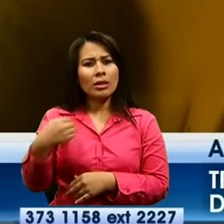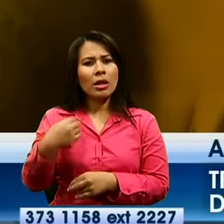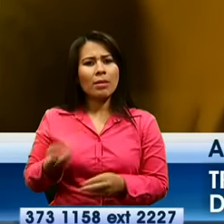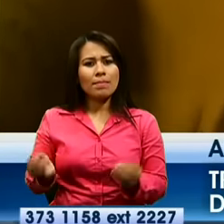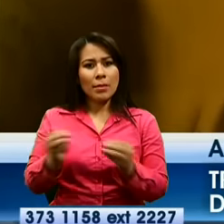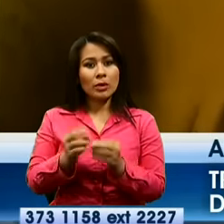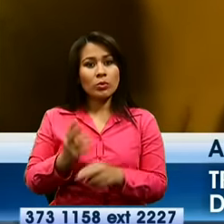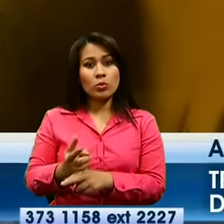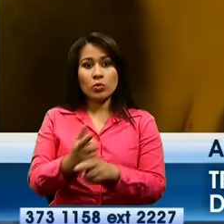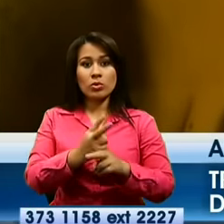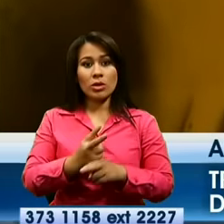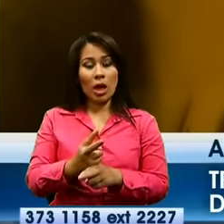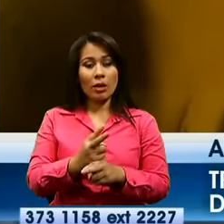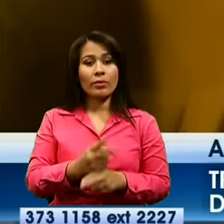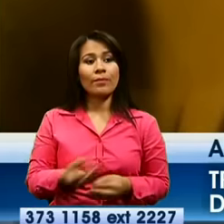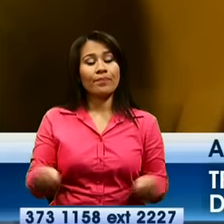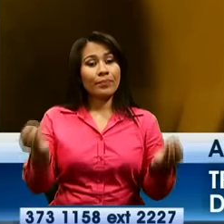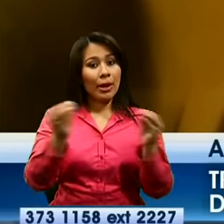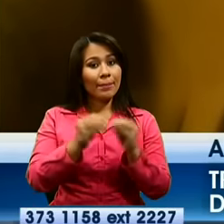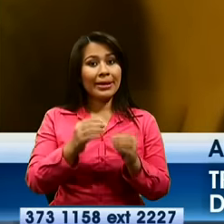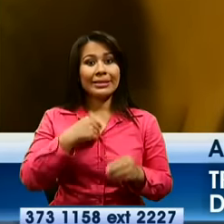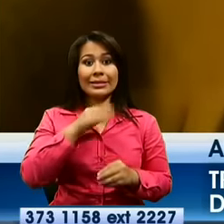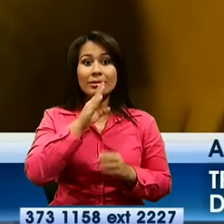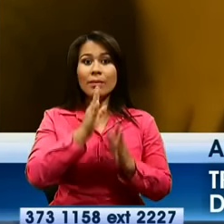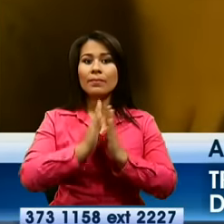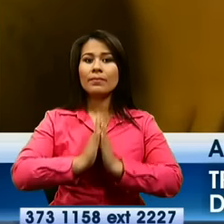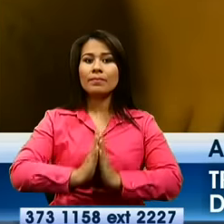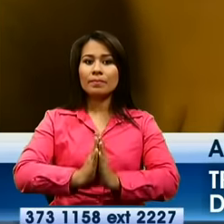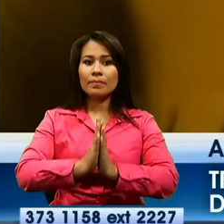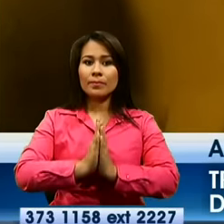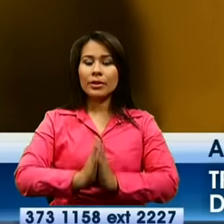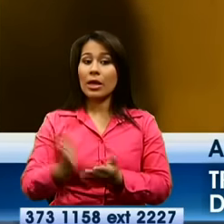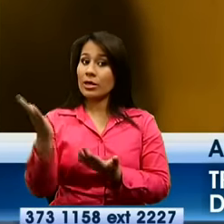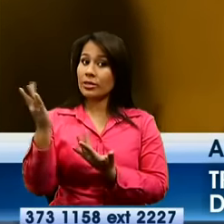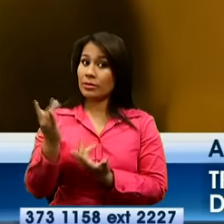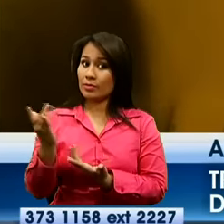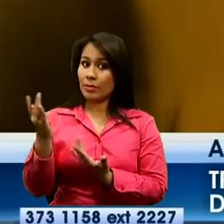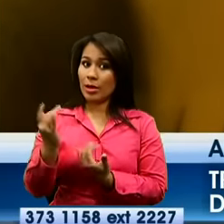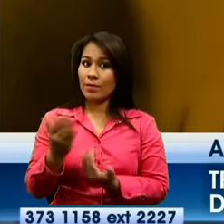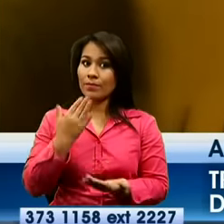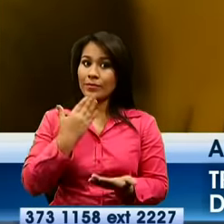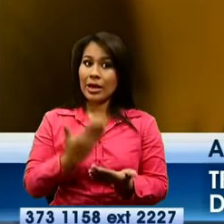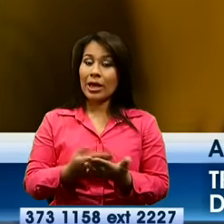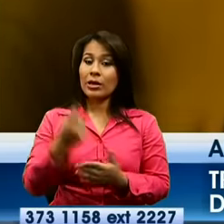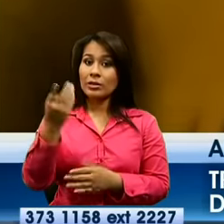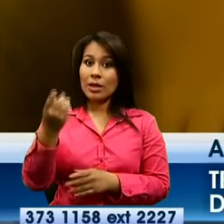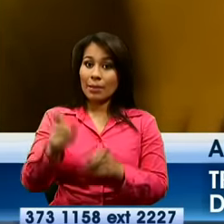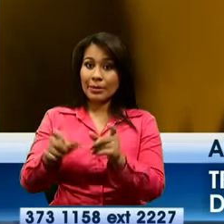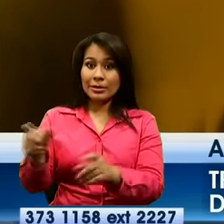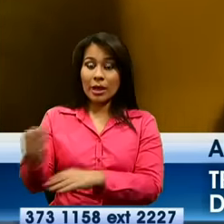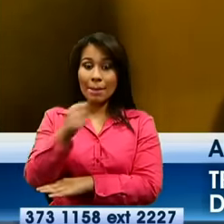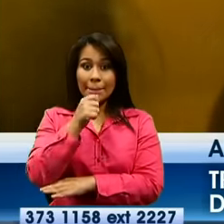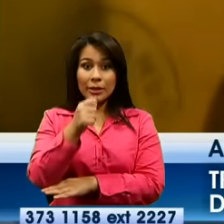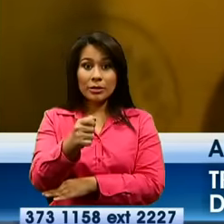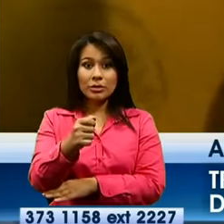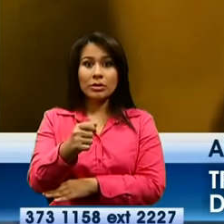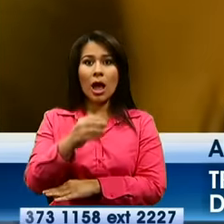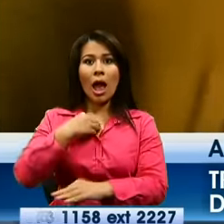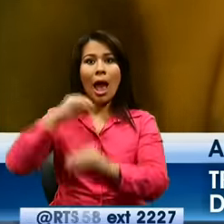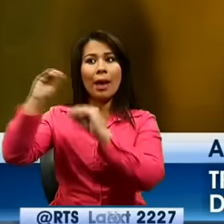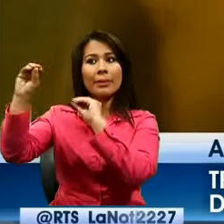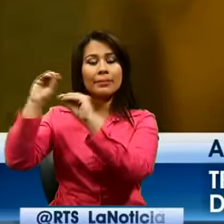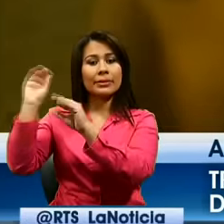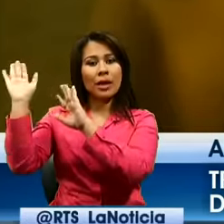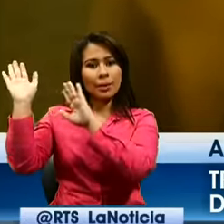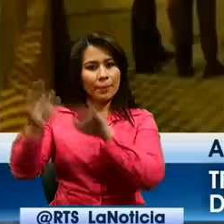precaución. Adicional a eso, siempre se ha pedido, y espero, gracias a que usted me entrevista, un semáforo